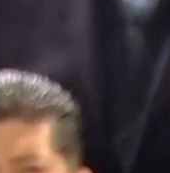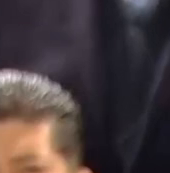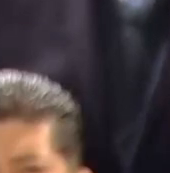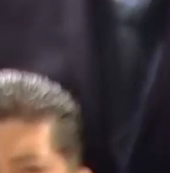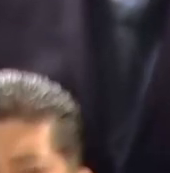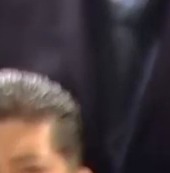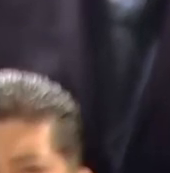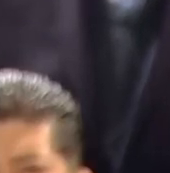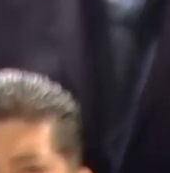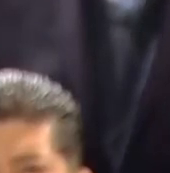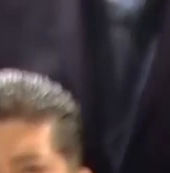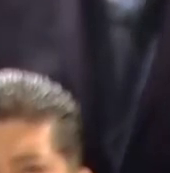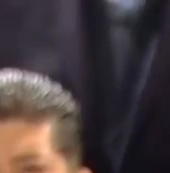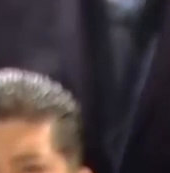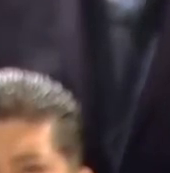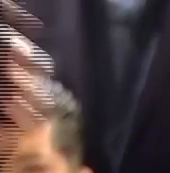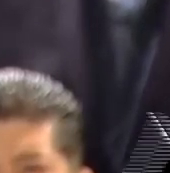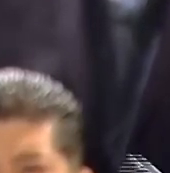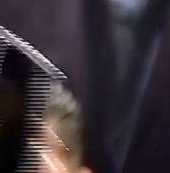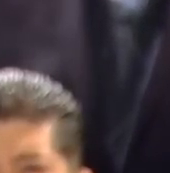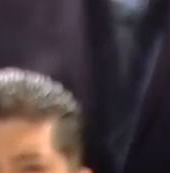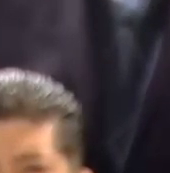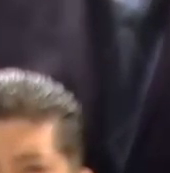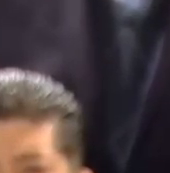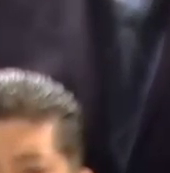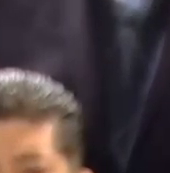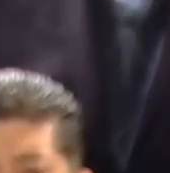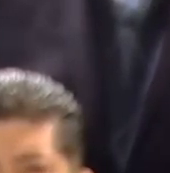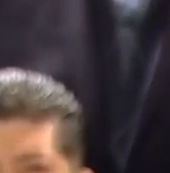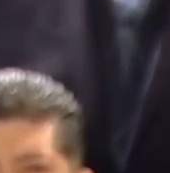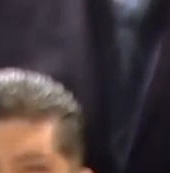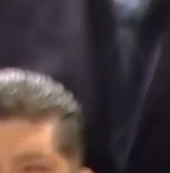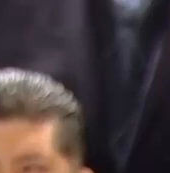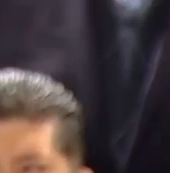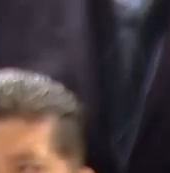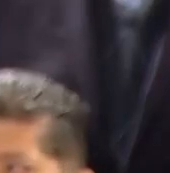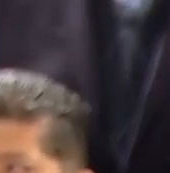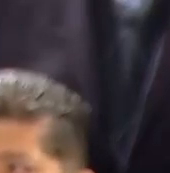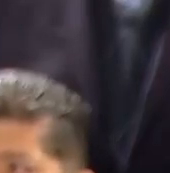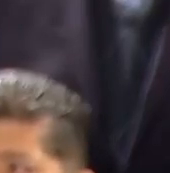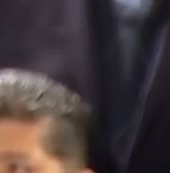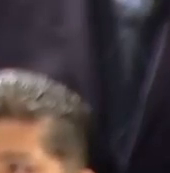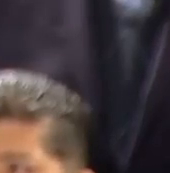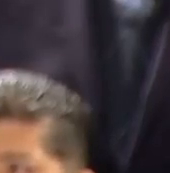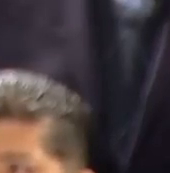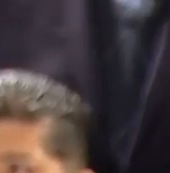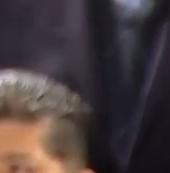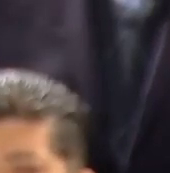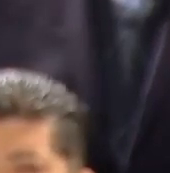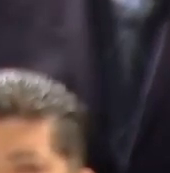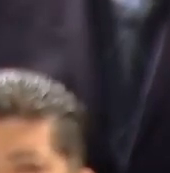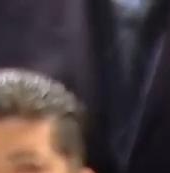que tenga también la voz para poder señalar a tal o cual comercio. Sin embargo, los proveedores de